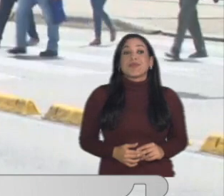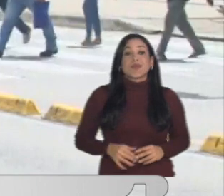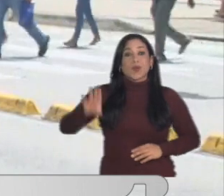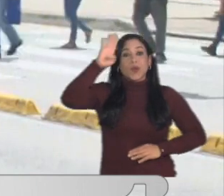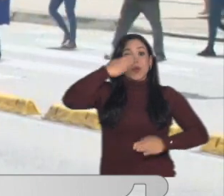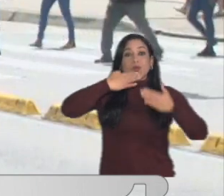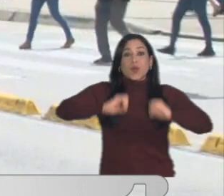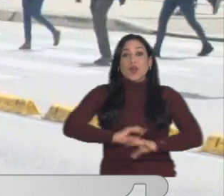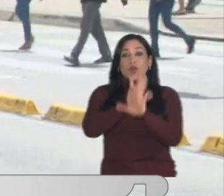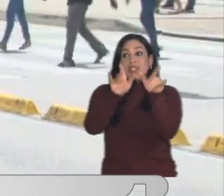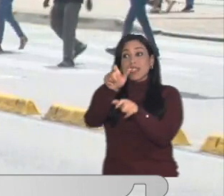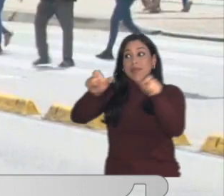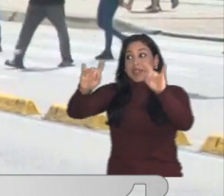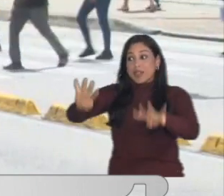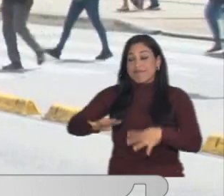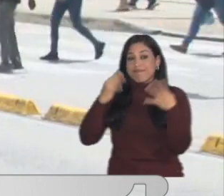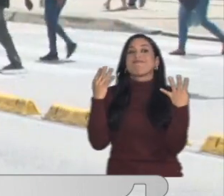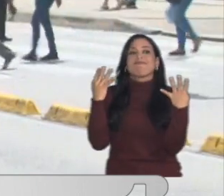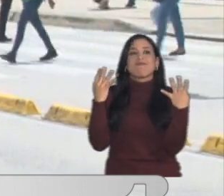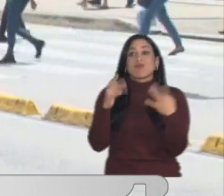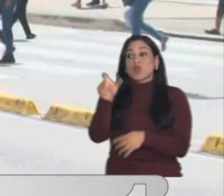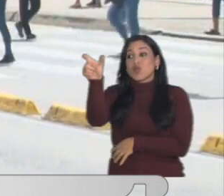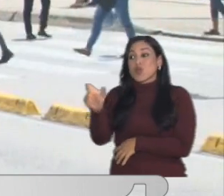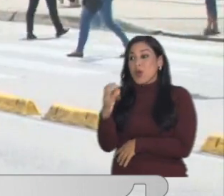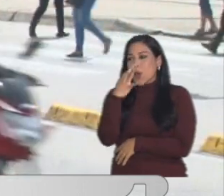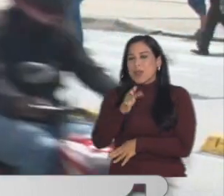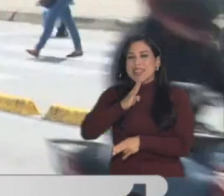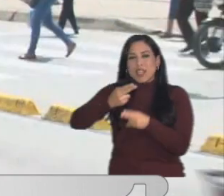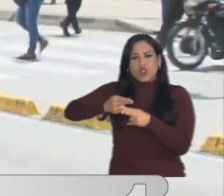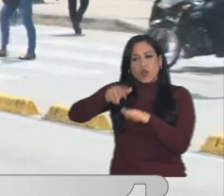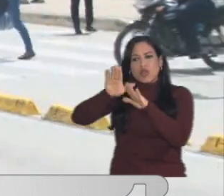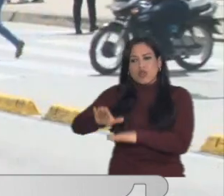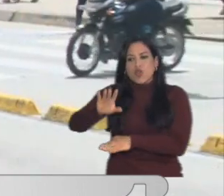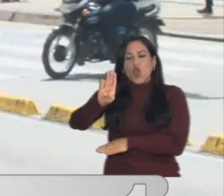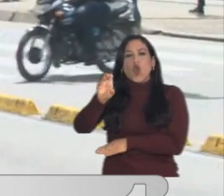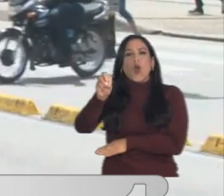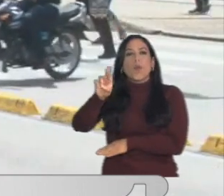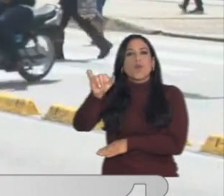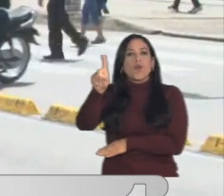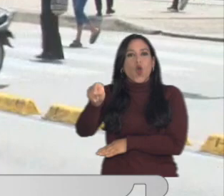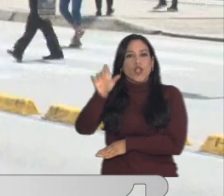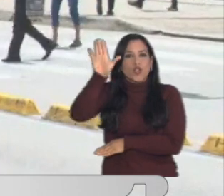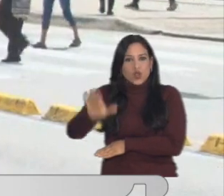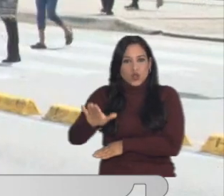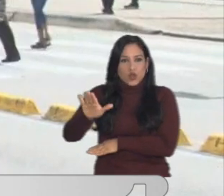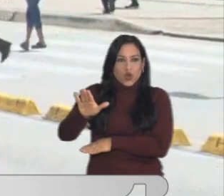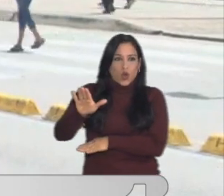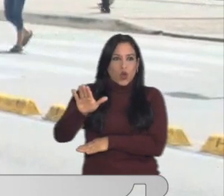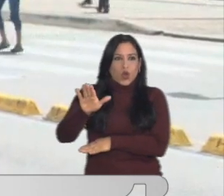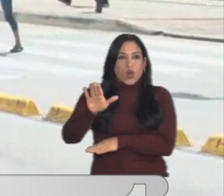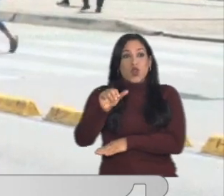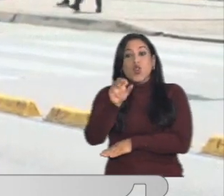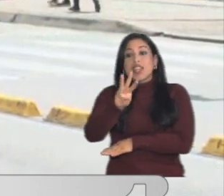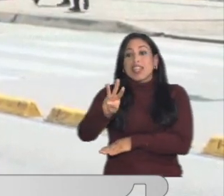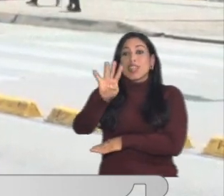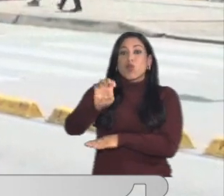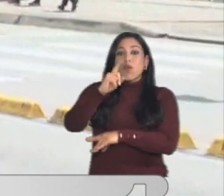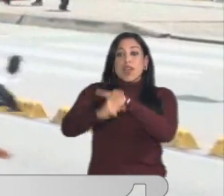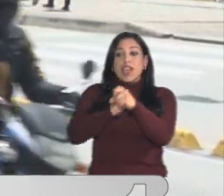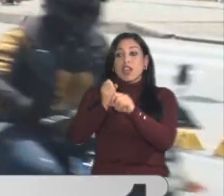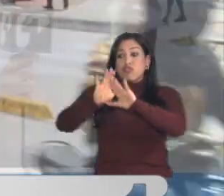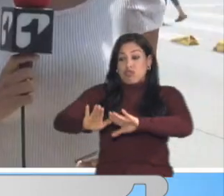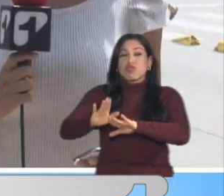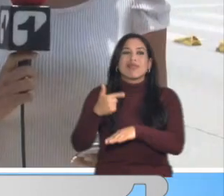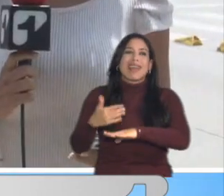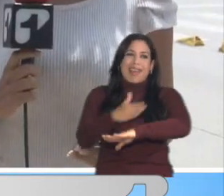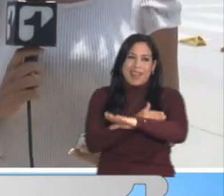Buenos días, Luisa y televidentes. El hombre responde al nombre de Boris Enrique Lastre Velázquez, de 39 años.